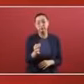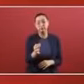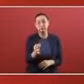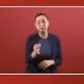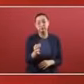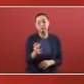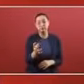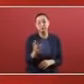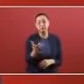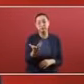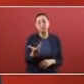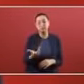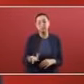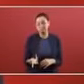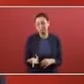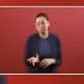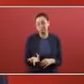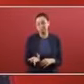se está